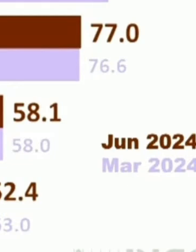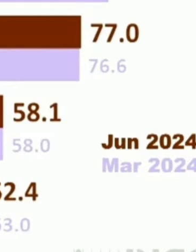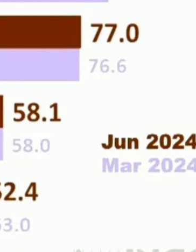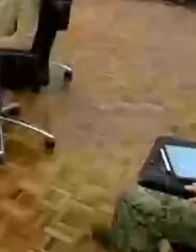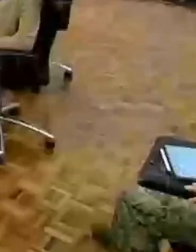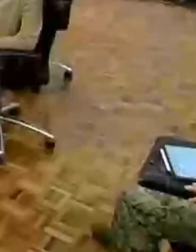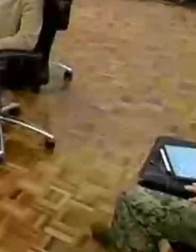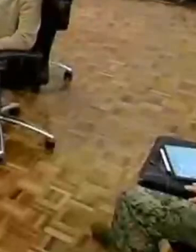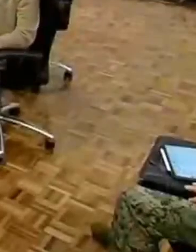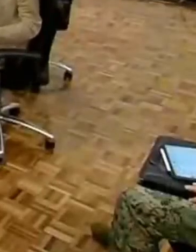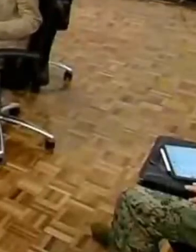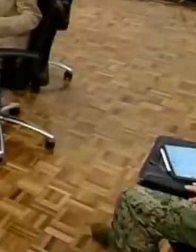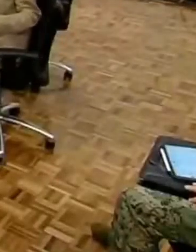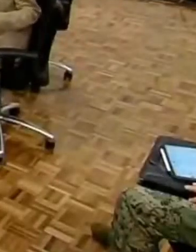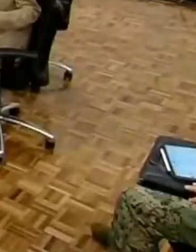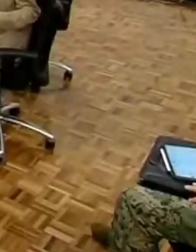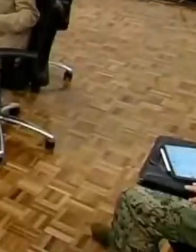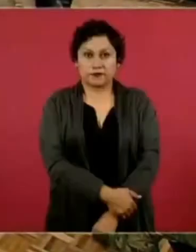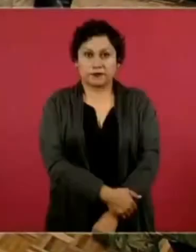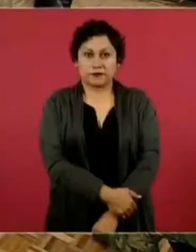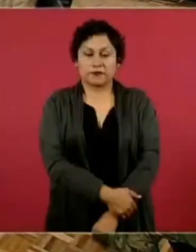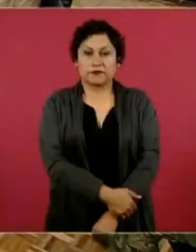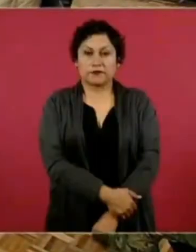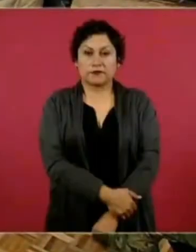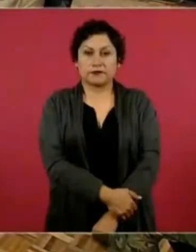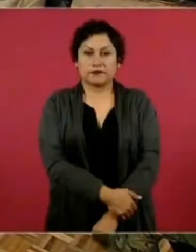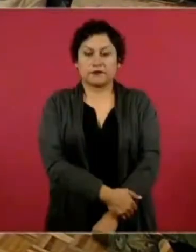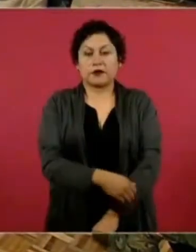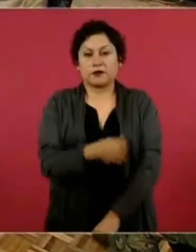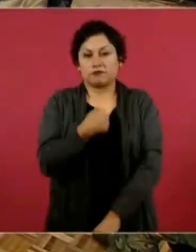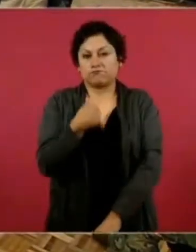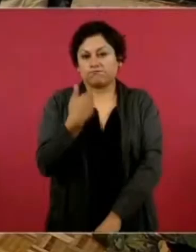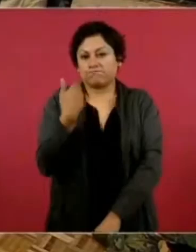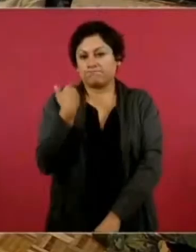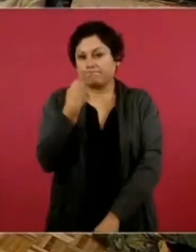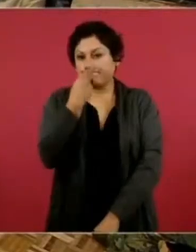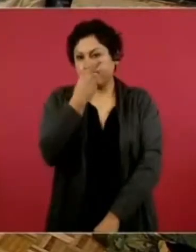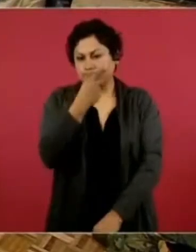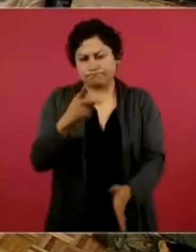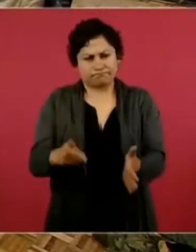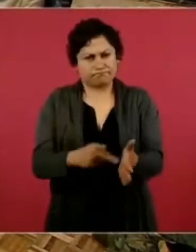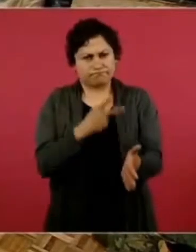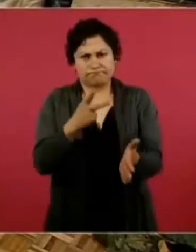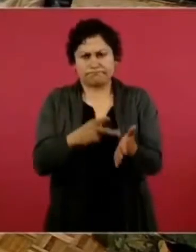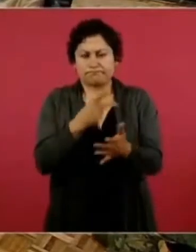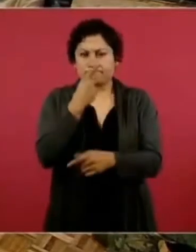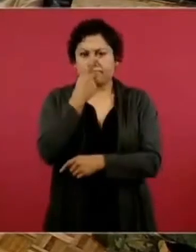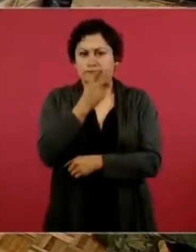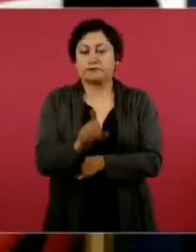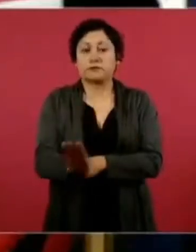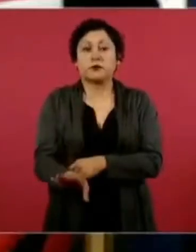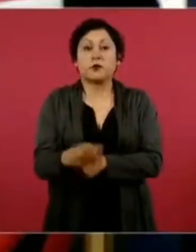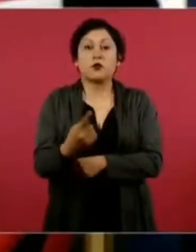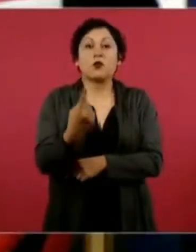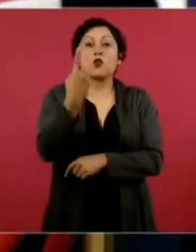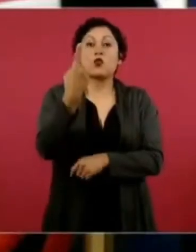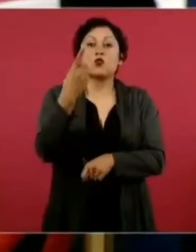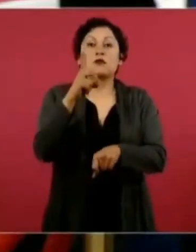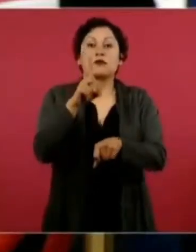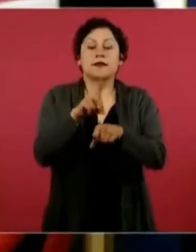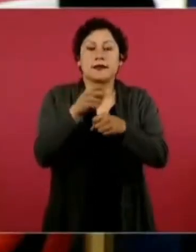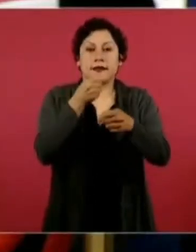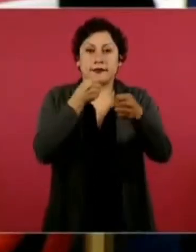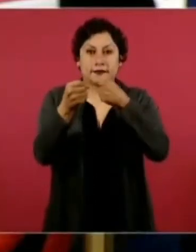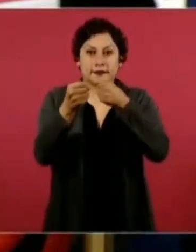recuerdo, ya lo dije y lo voy a seguir diciendo, una entrevista en donde llegando al